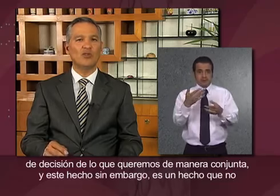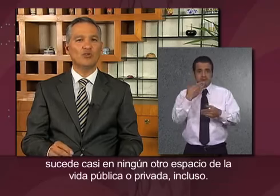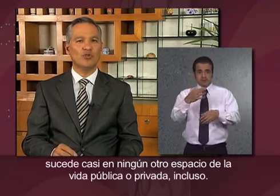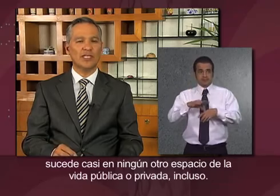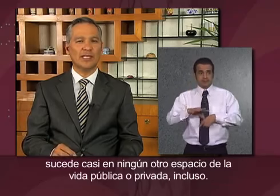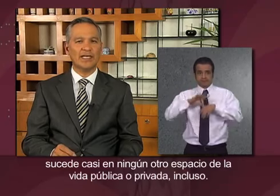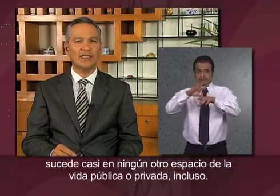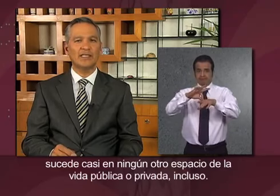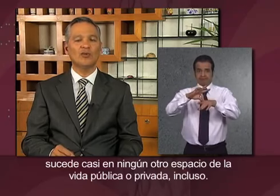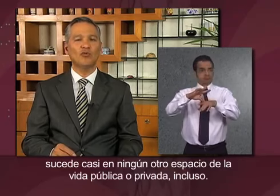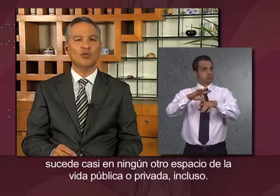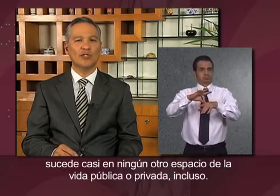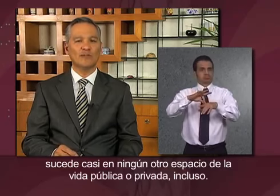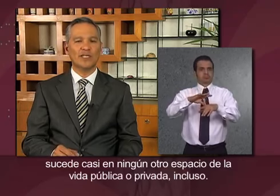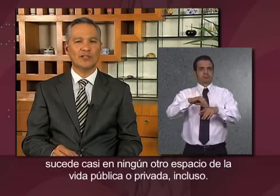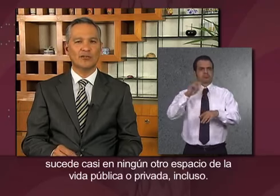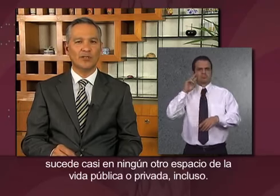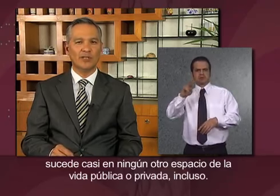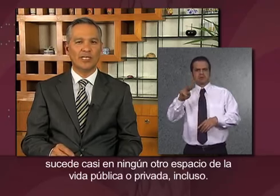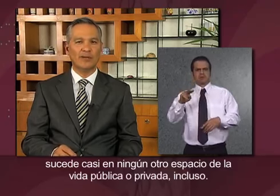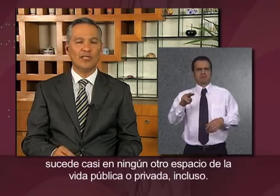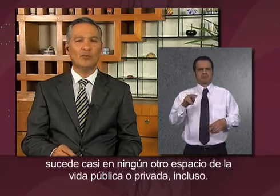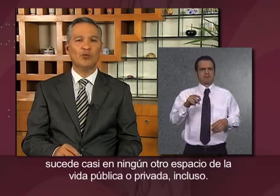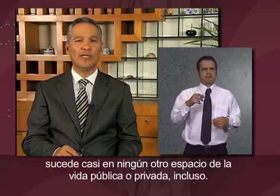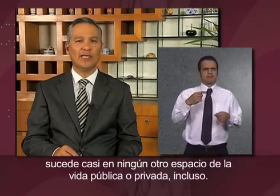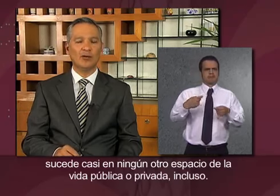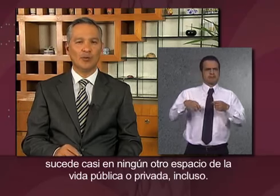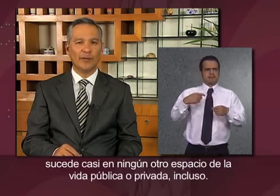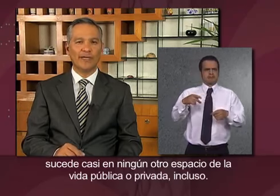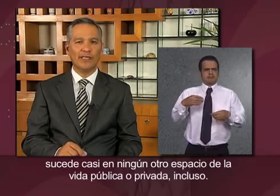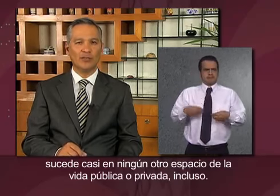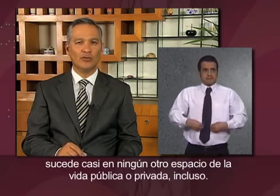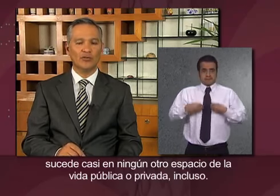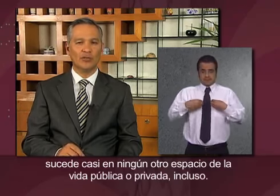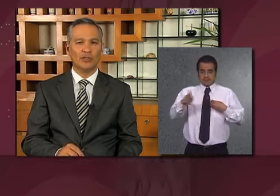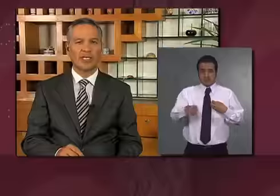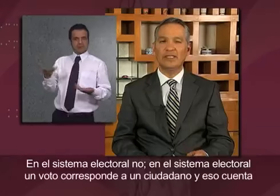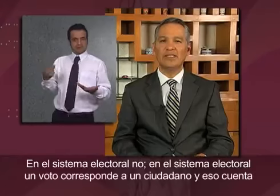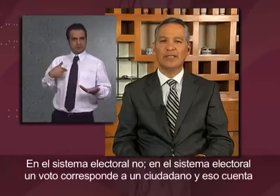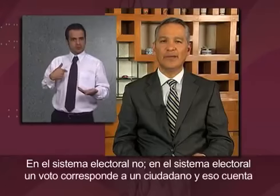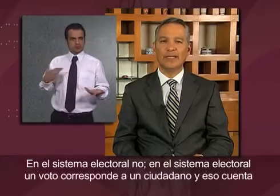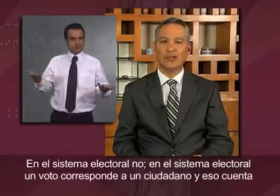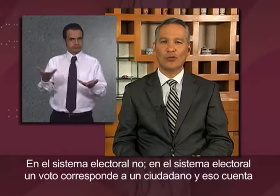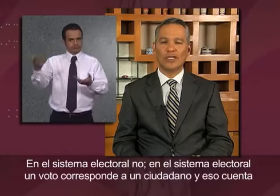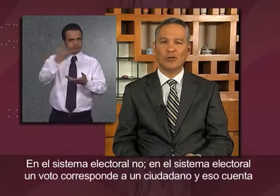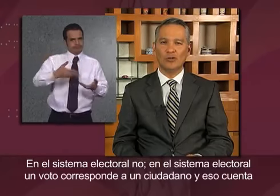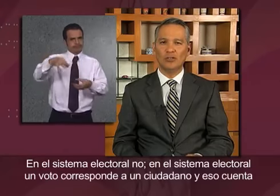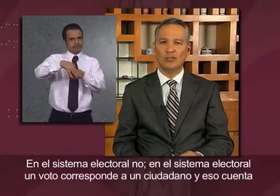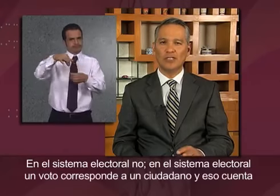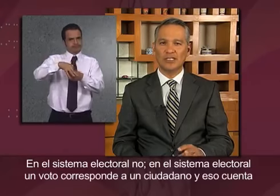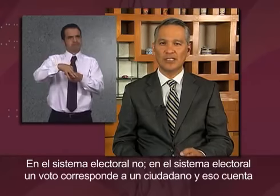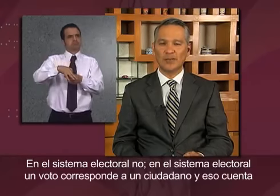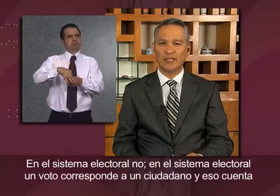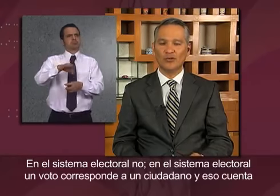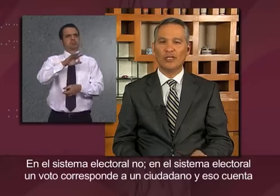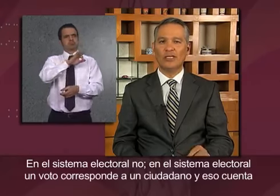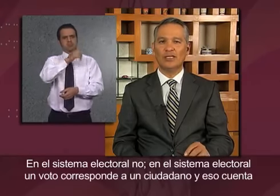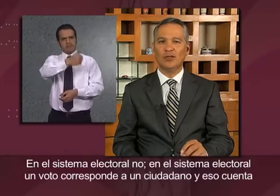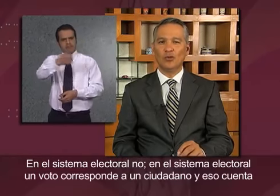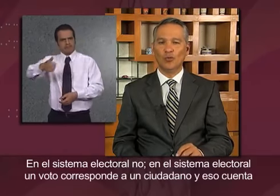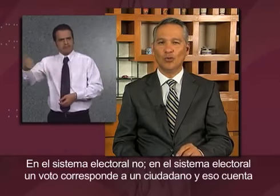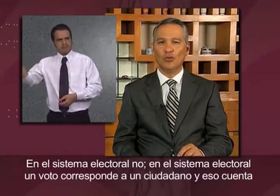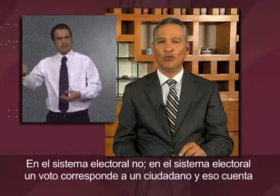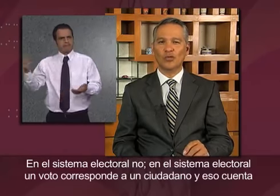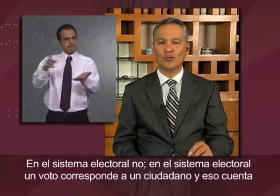un hecho que no sucede casi en ningún otro espacio de la vida pública o privada incluso. En el sistema electoral no, en el sistema